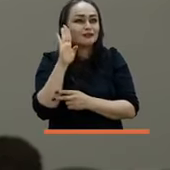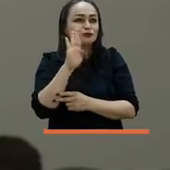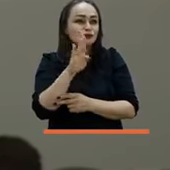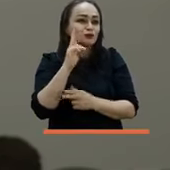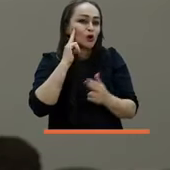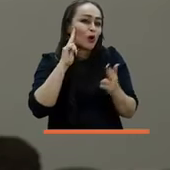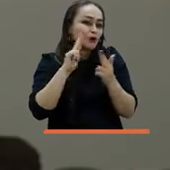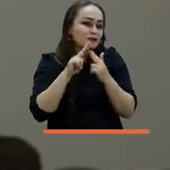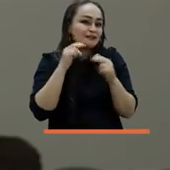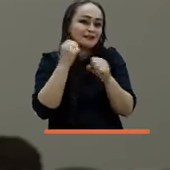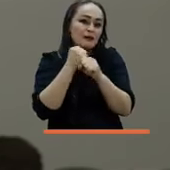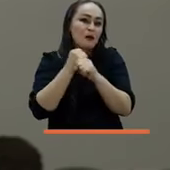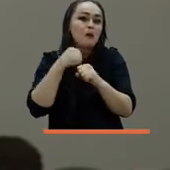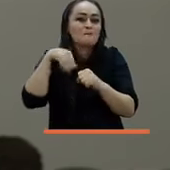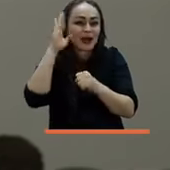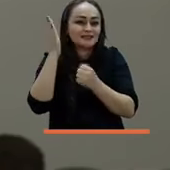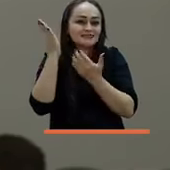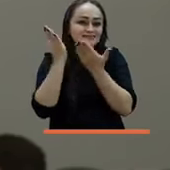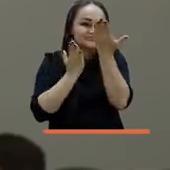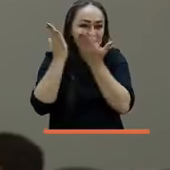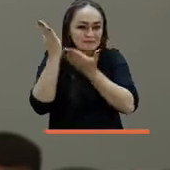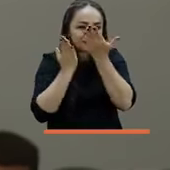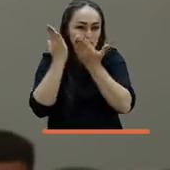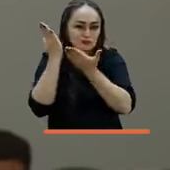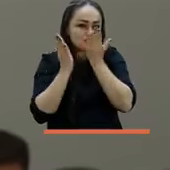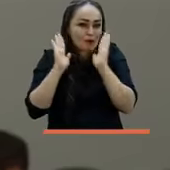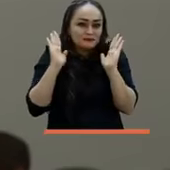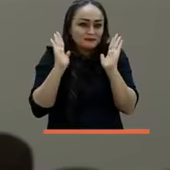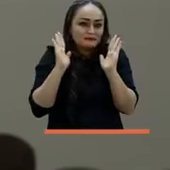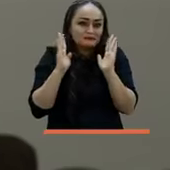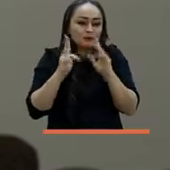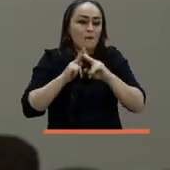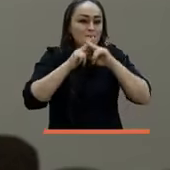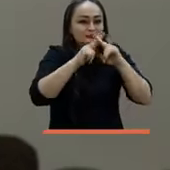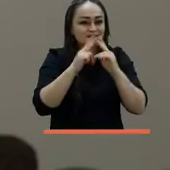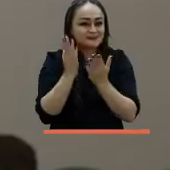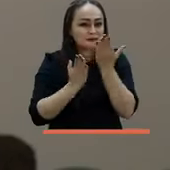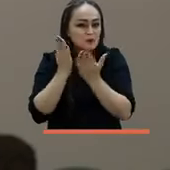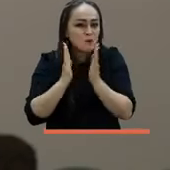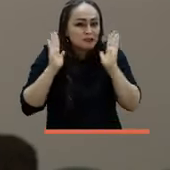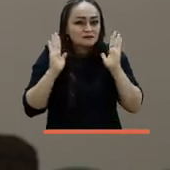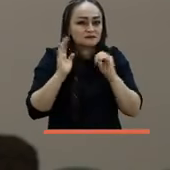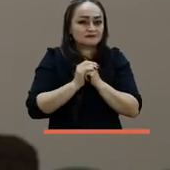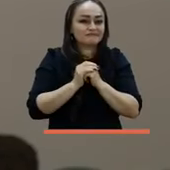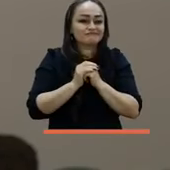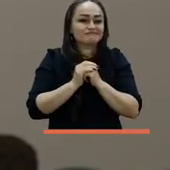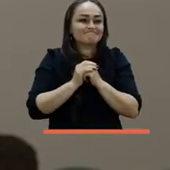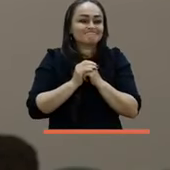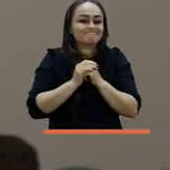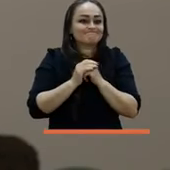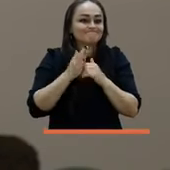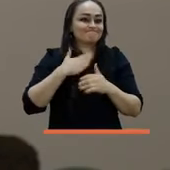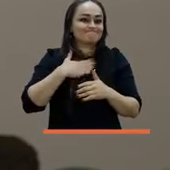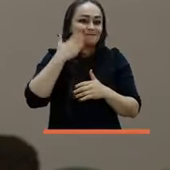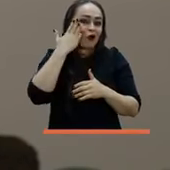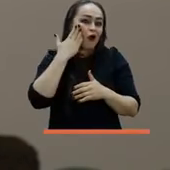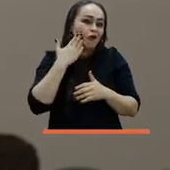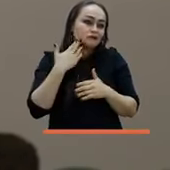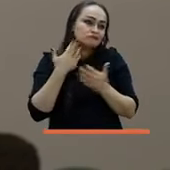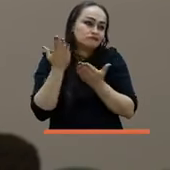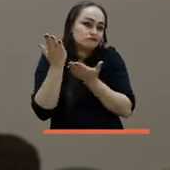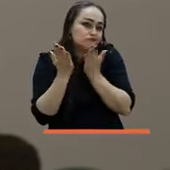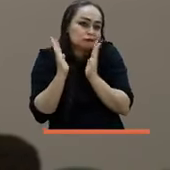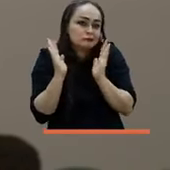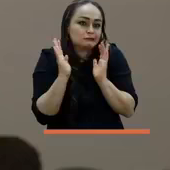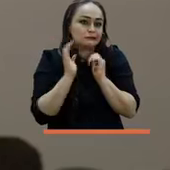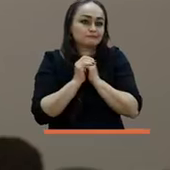prestación de servicios que es algo que no nos da como la gran garantía a nosotros los jóvenes ni a